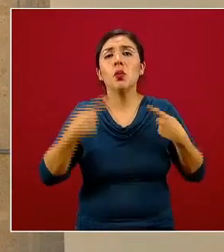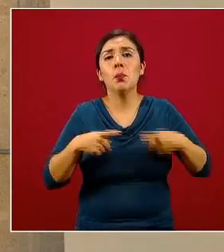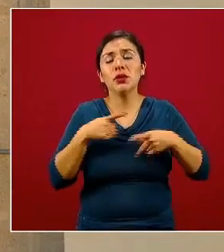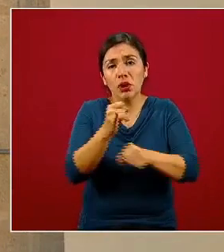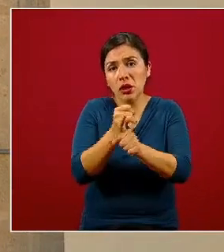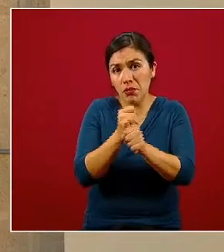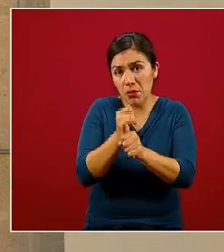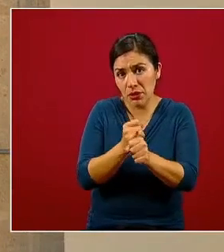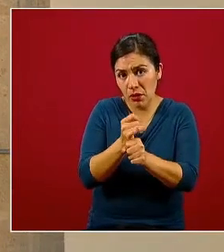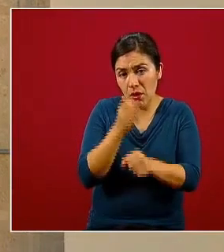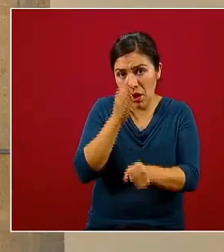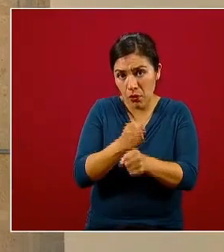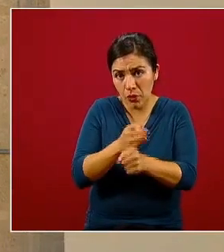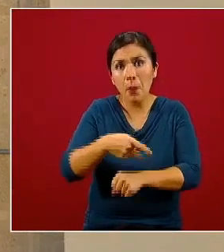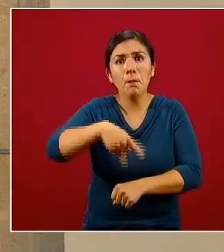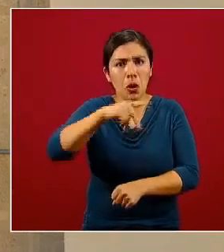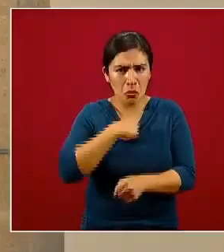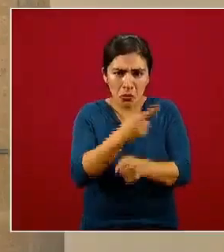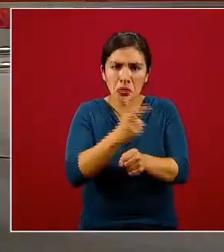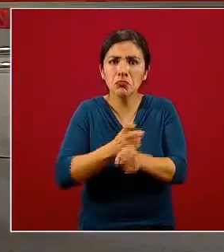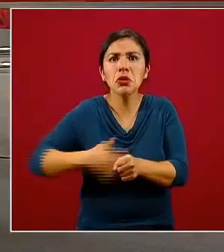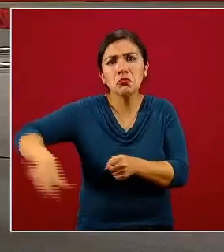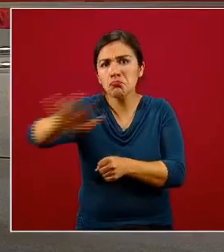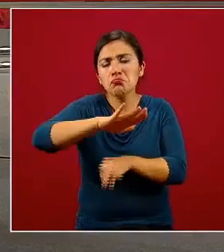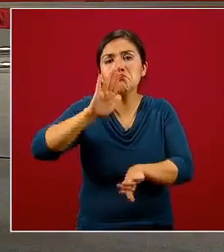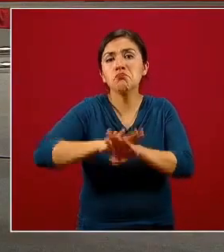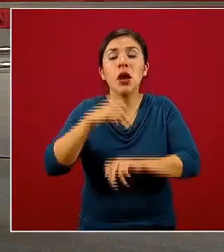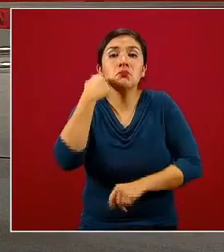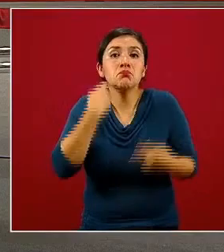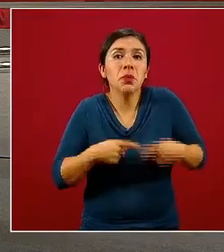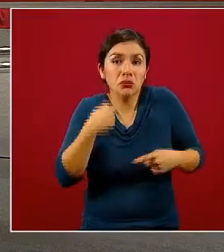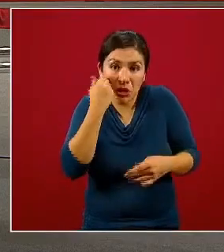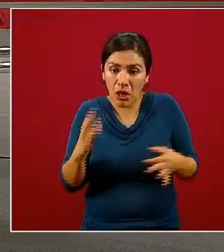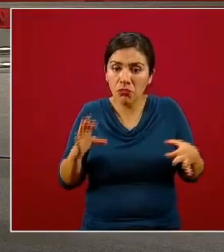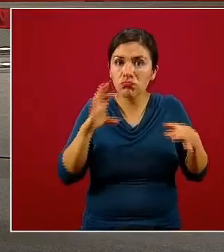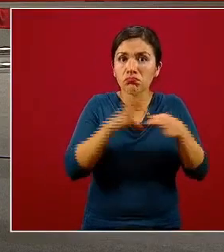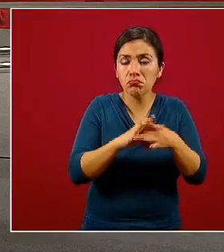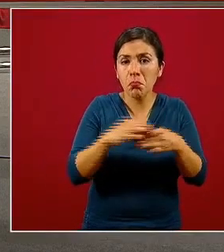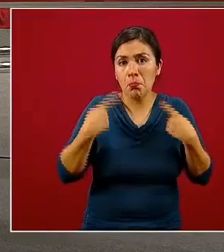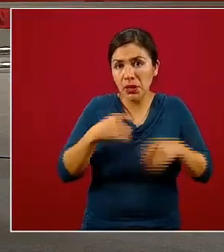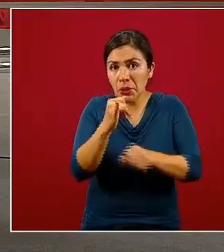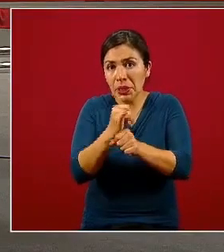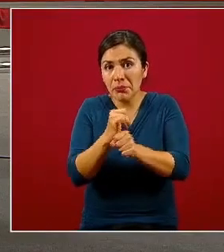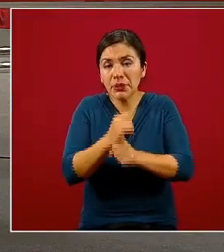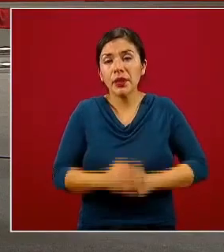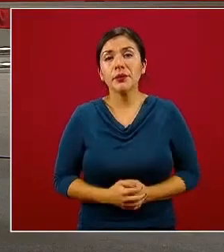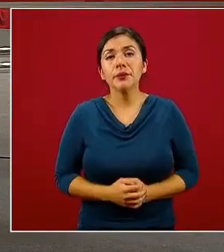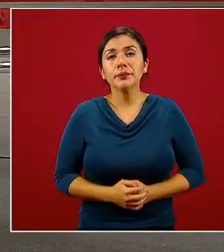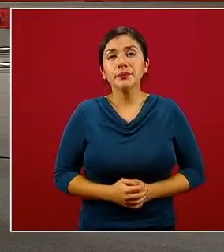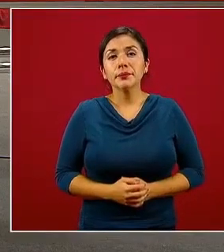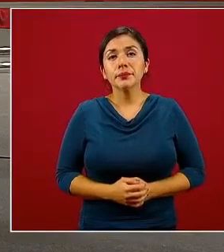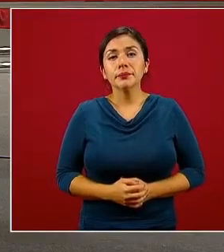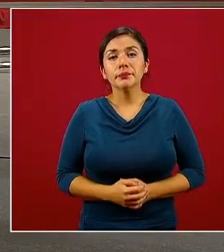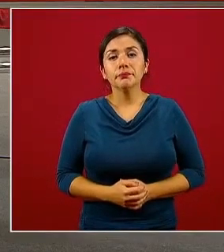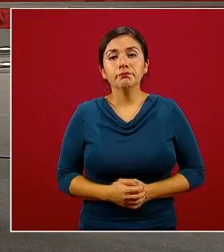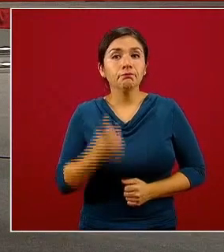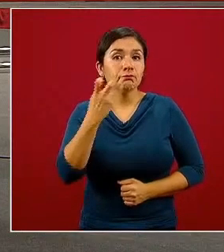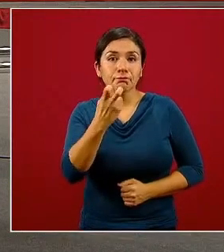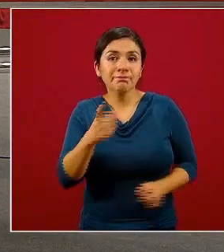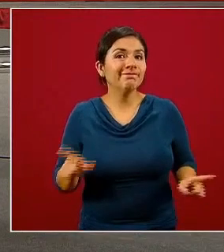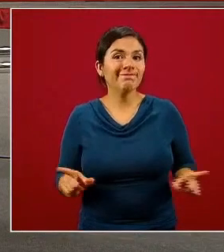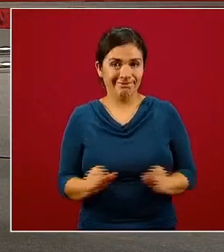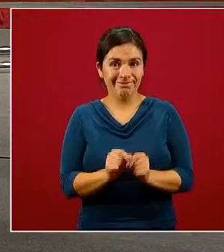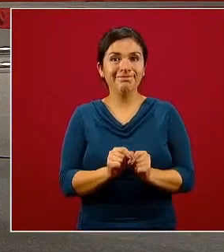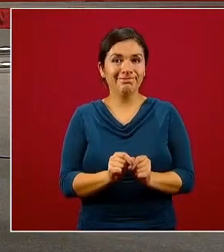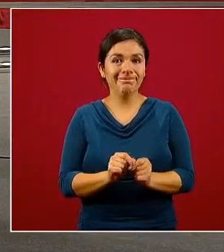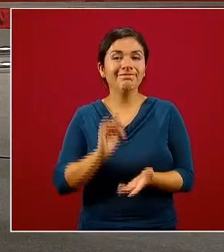ahorita, pero que invitamos a que más gente se una, más investigadores. Y bueno, eso sería